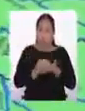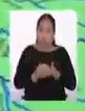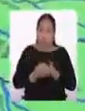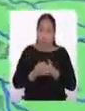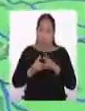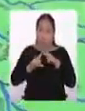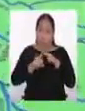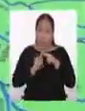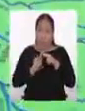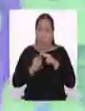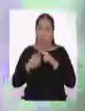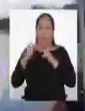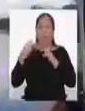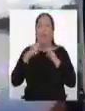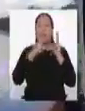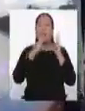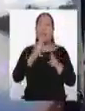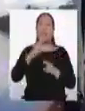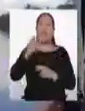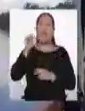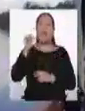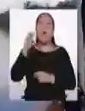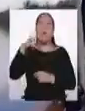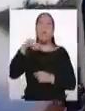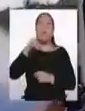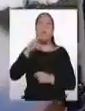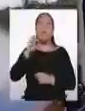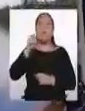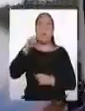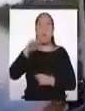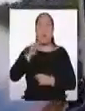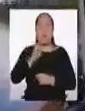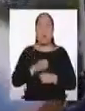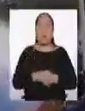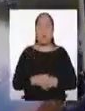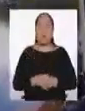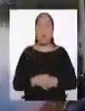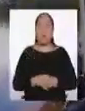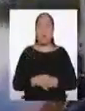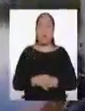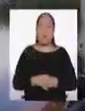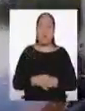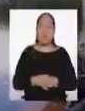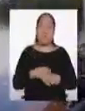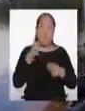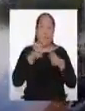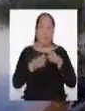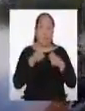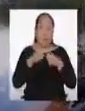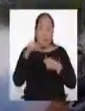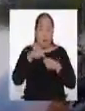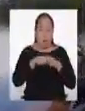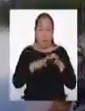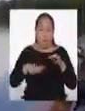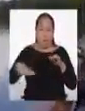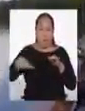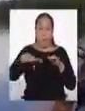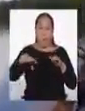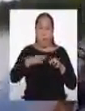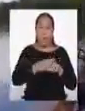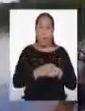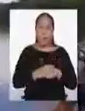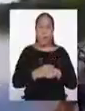Amazonas, el Marañón Amazonas. El problema de fondo era